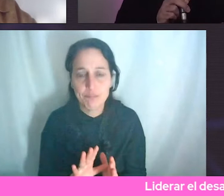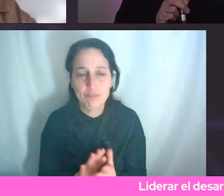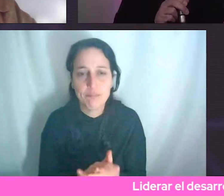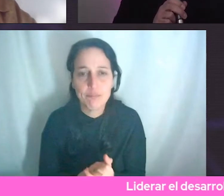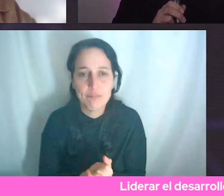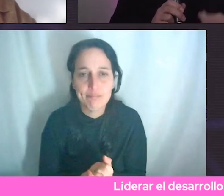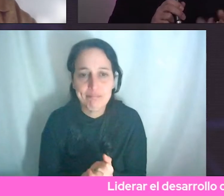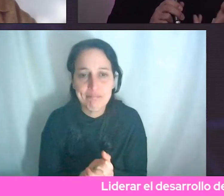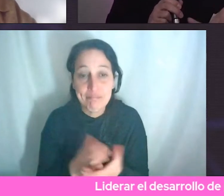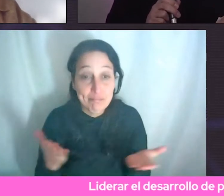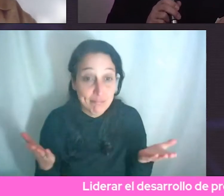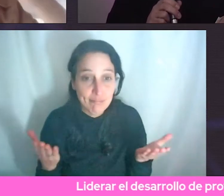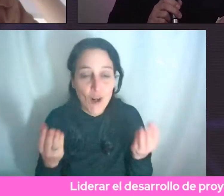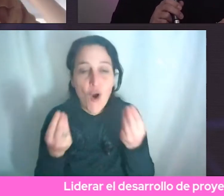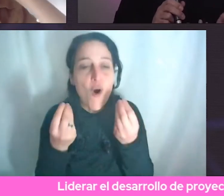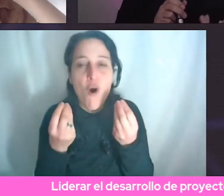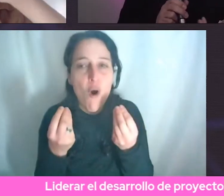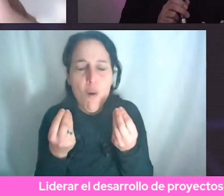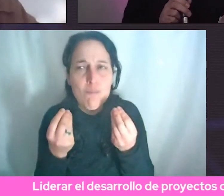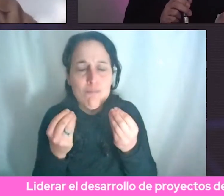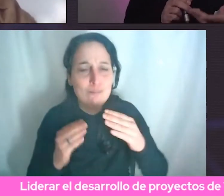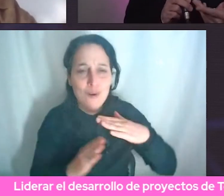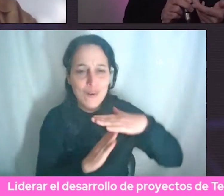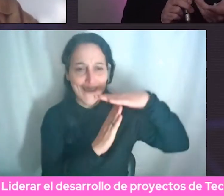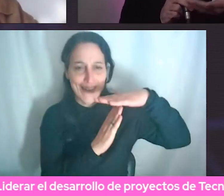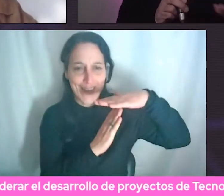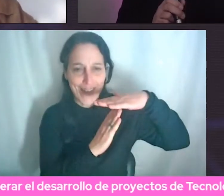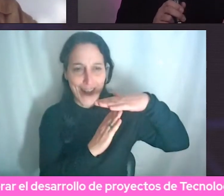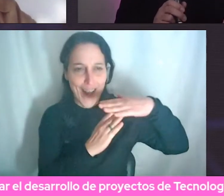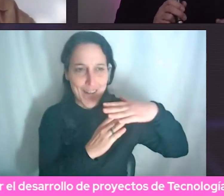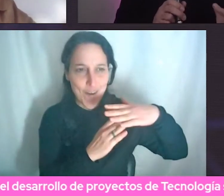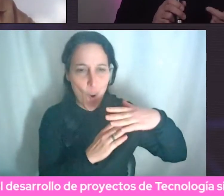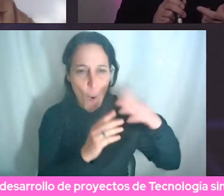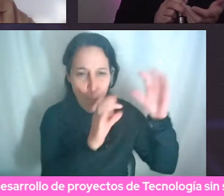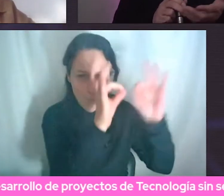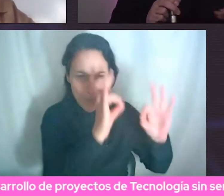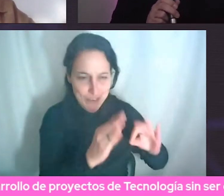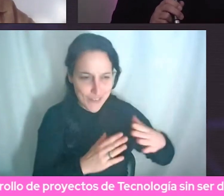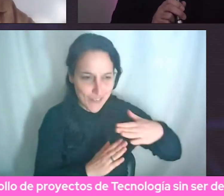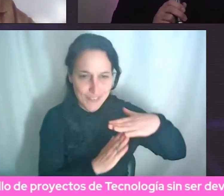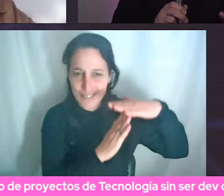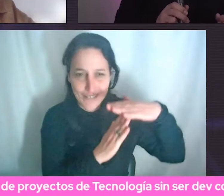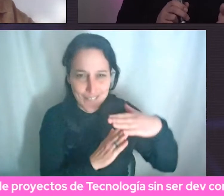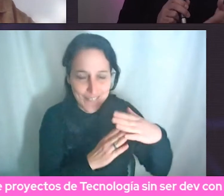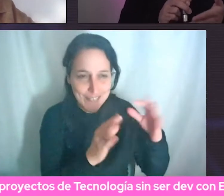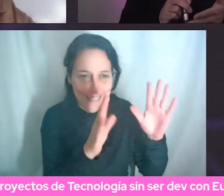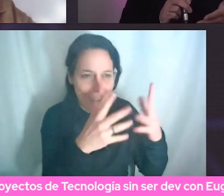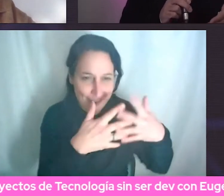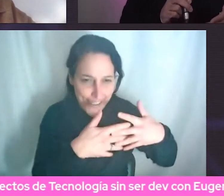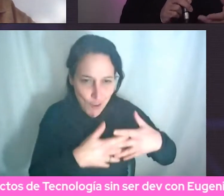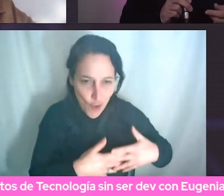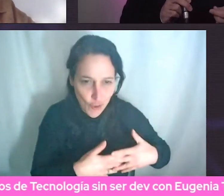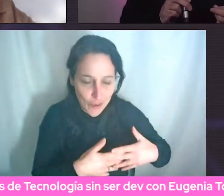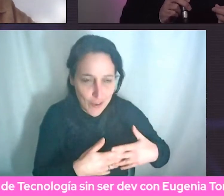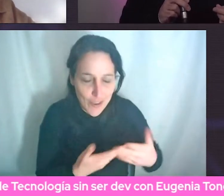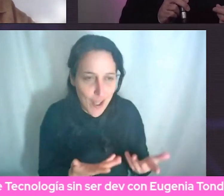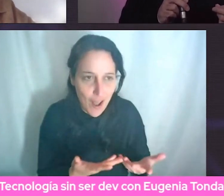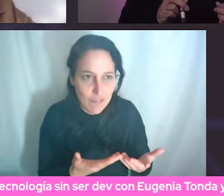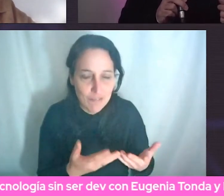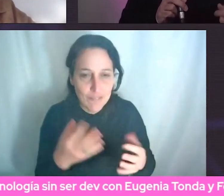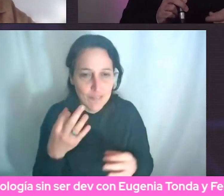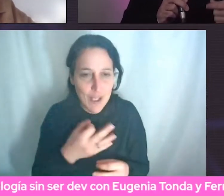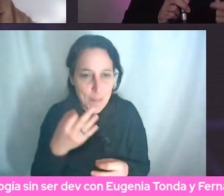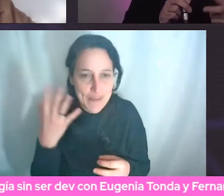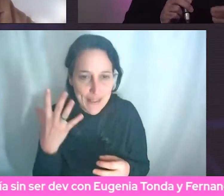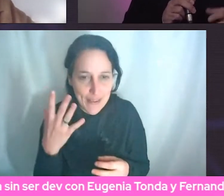Digo, ¿cómo liderar un proyecto de tecnología sin ser desarrollador, sin ser desarrolladora? La verdad es que creo